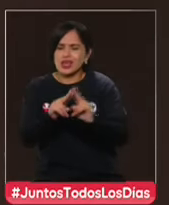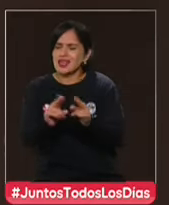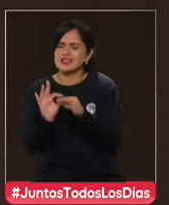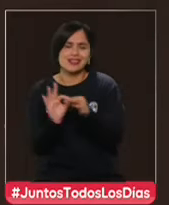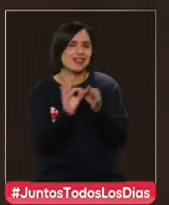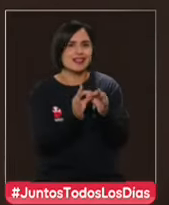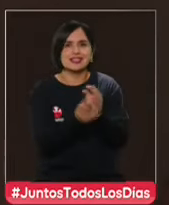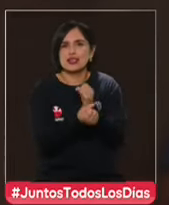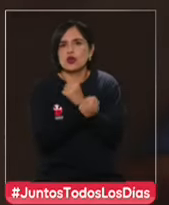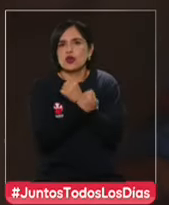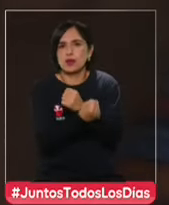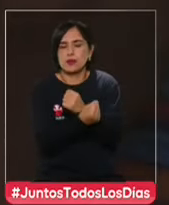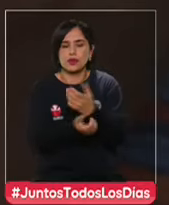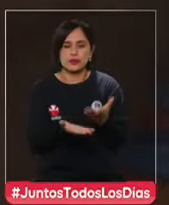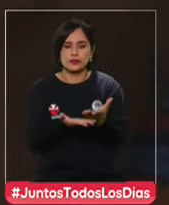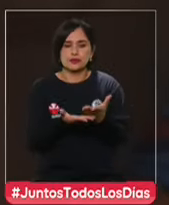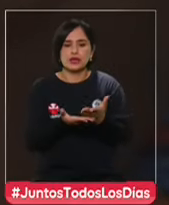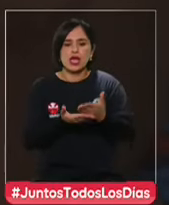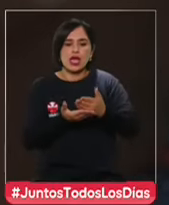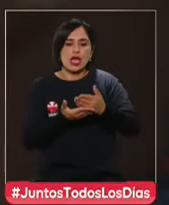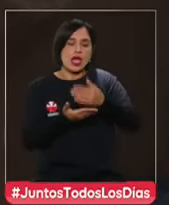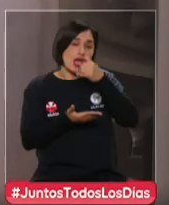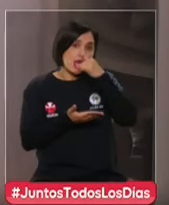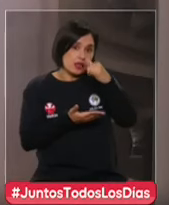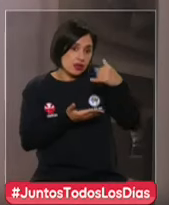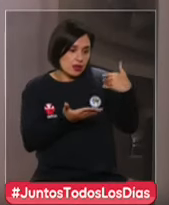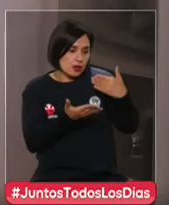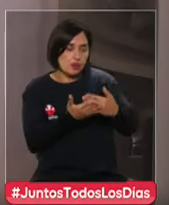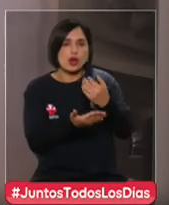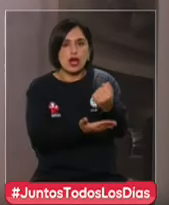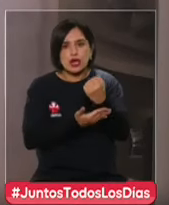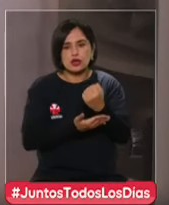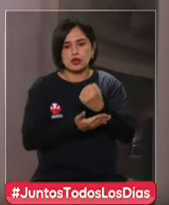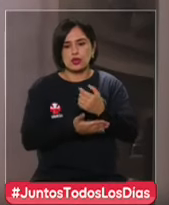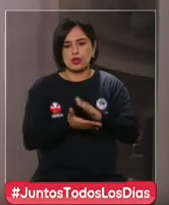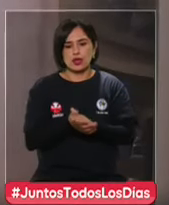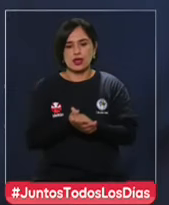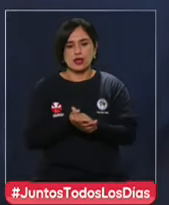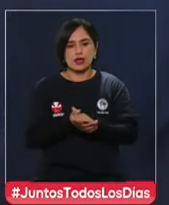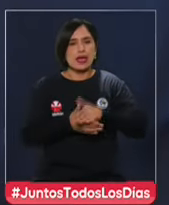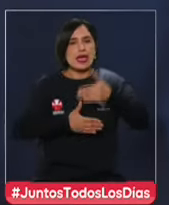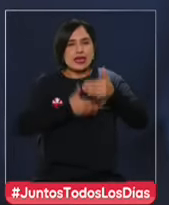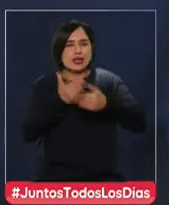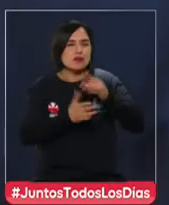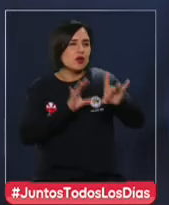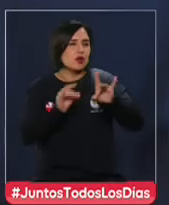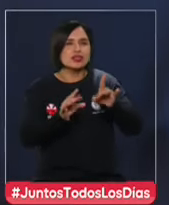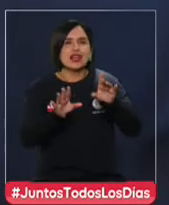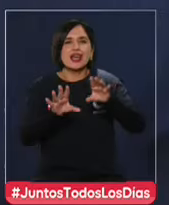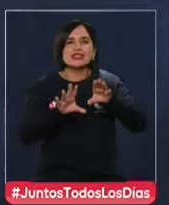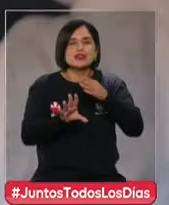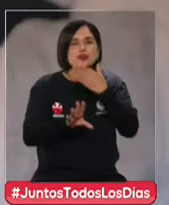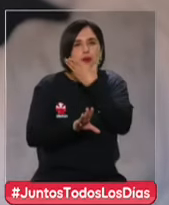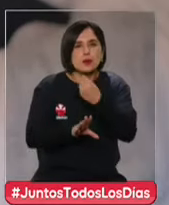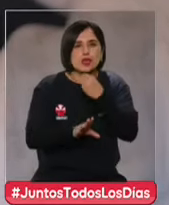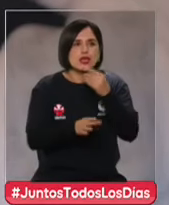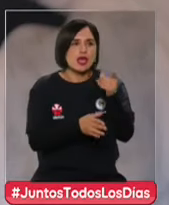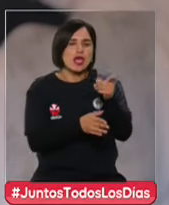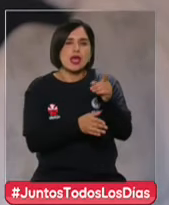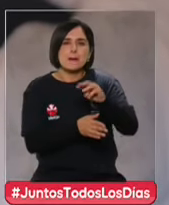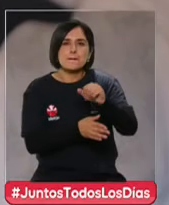va sanando también, el tiempo ayuda harto a encontrar cosas bellas dentro de este proceso que es distinto. Maca me ha